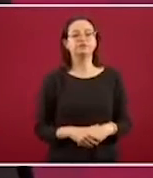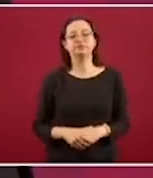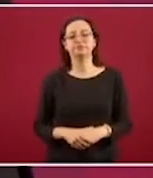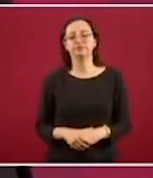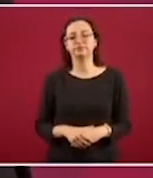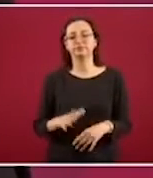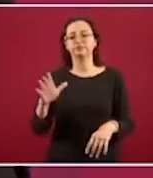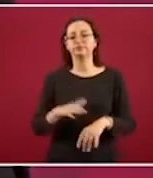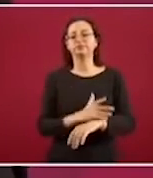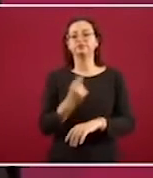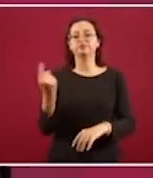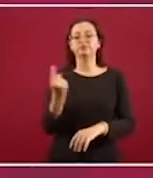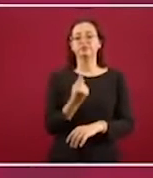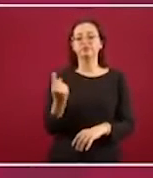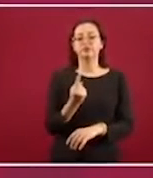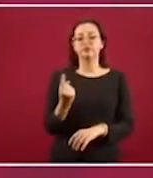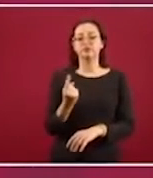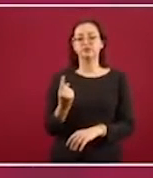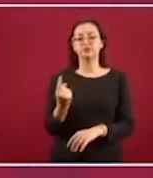porque no queremos